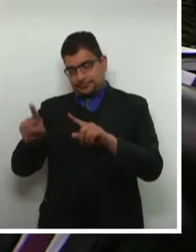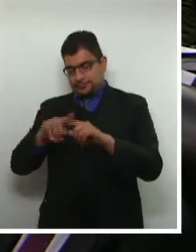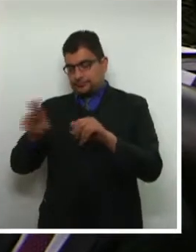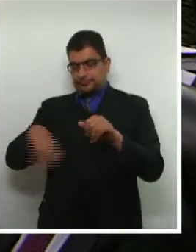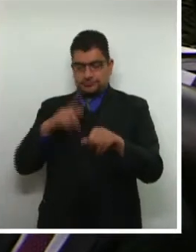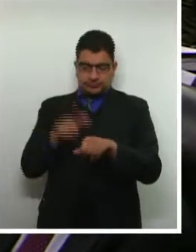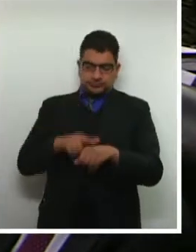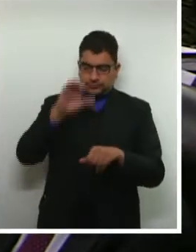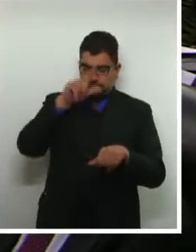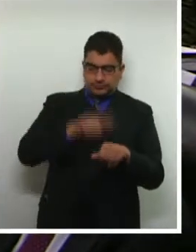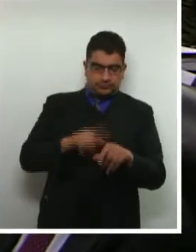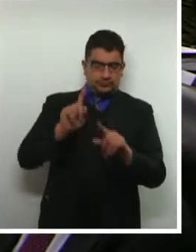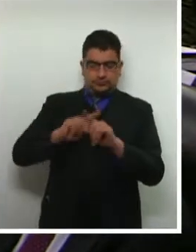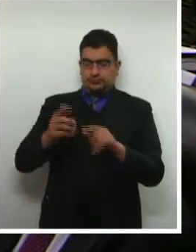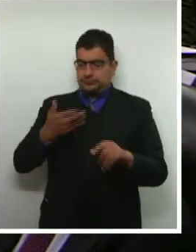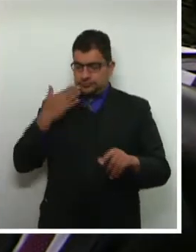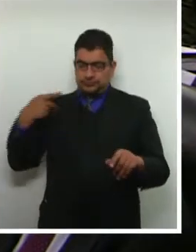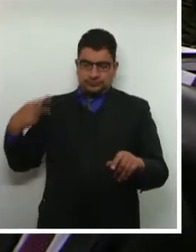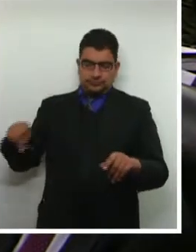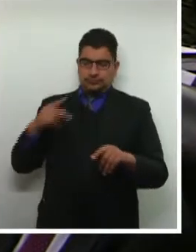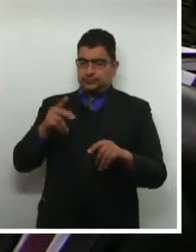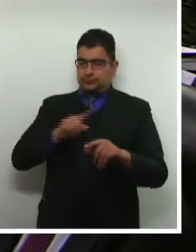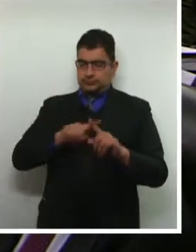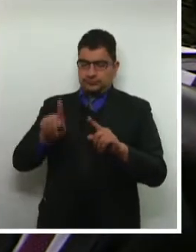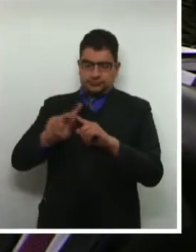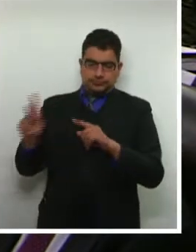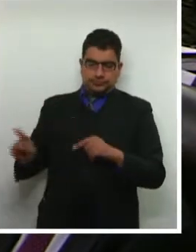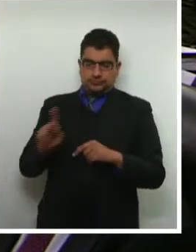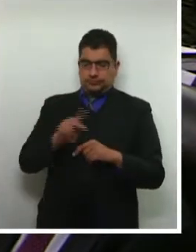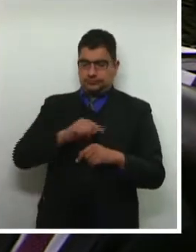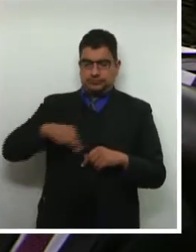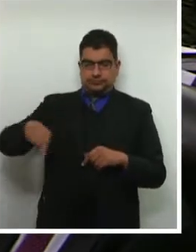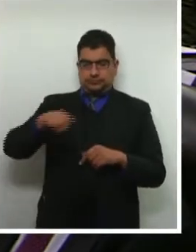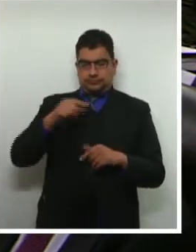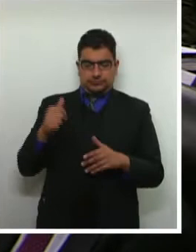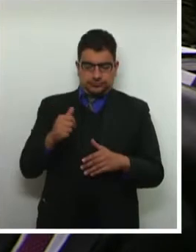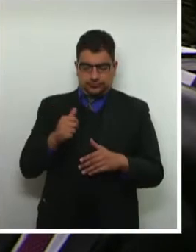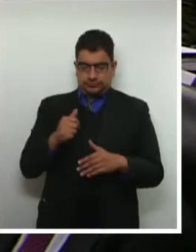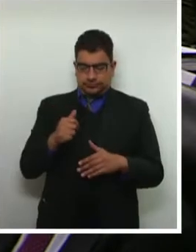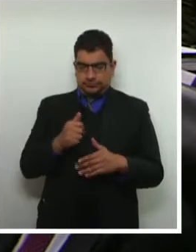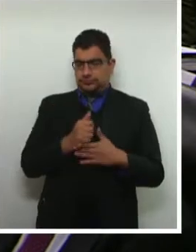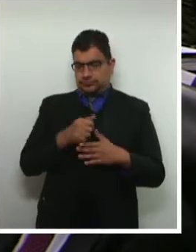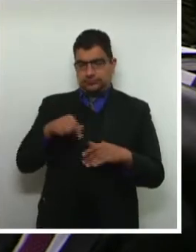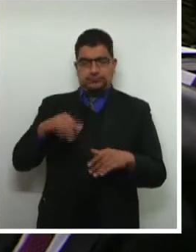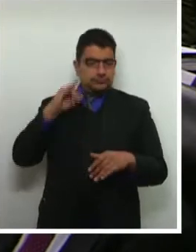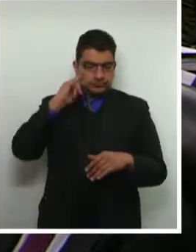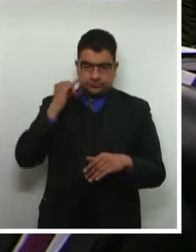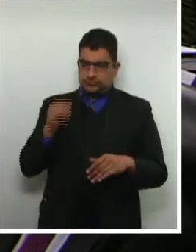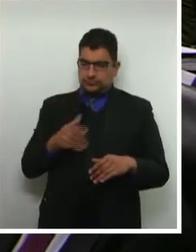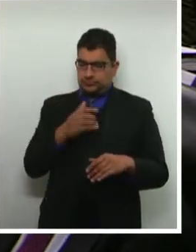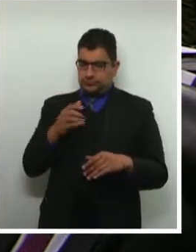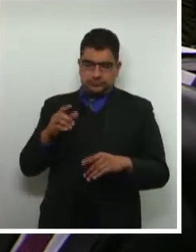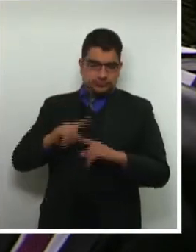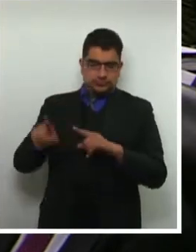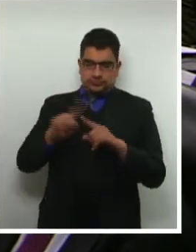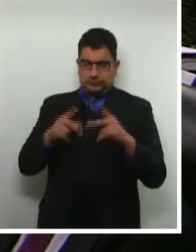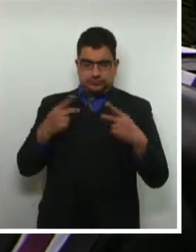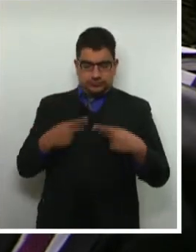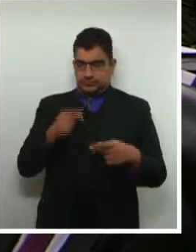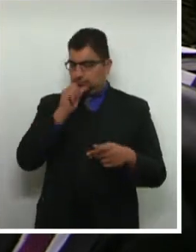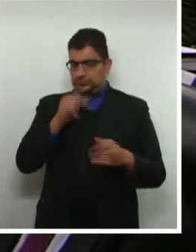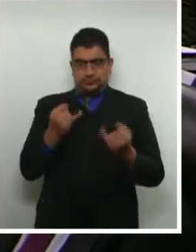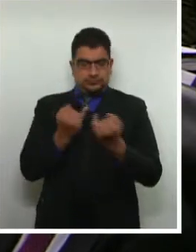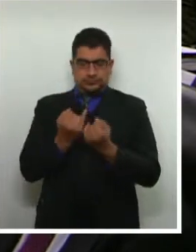cultural y de las tradiciones de sus pueblos y barrios originarios y comunidades de indígenas. Y también menciona